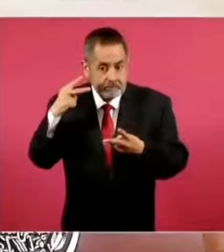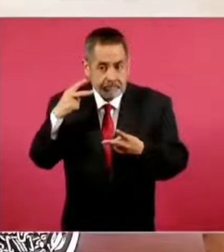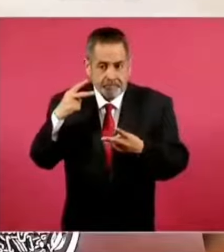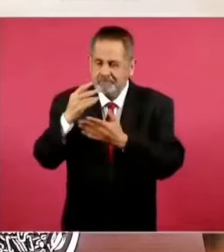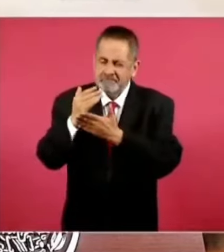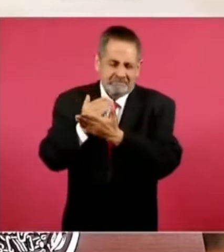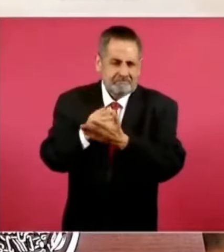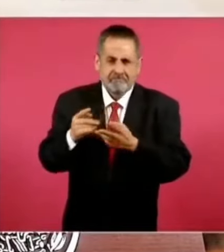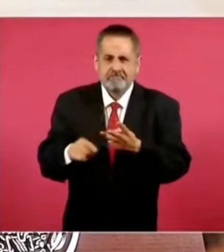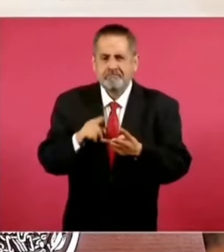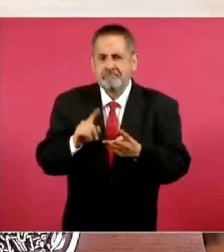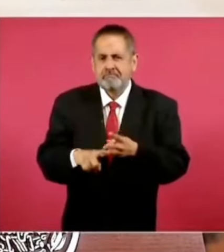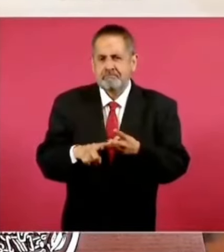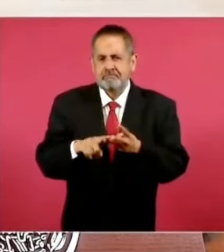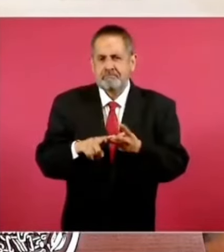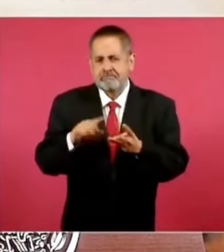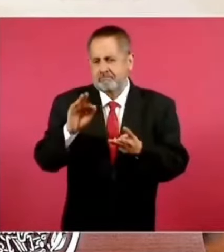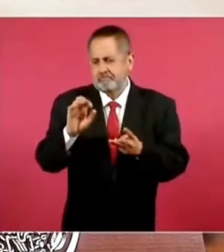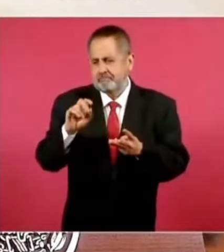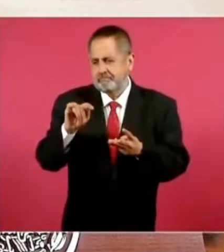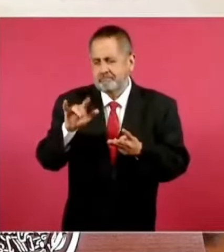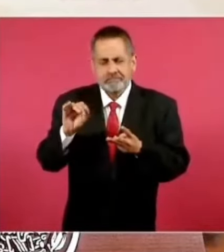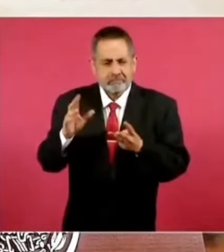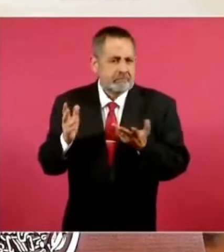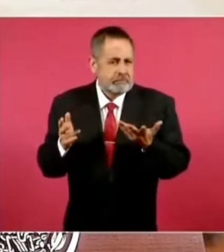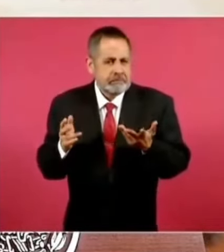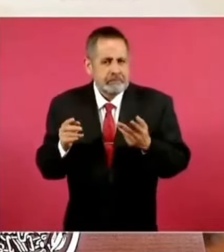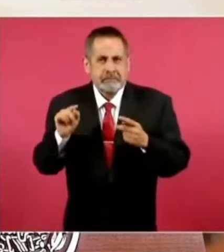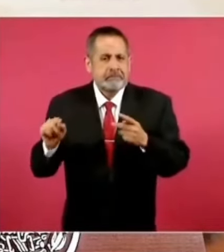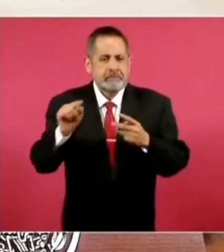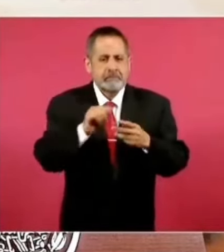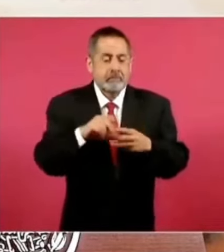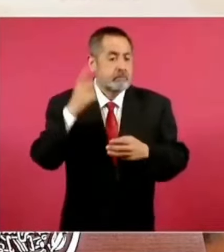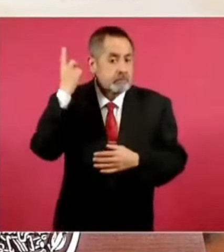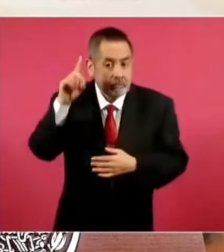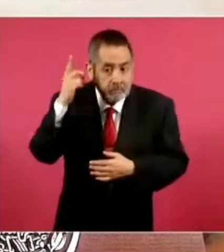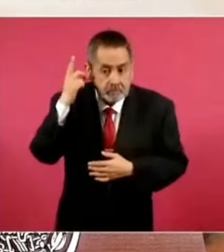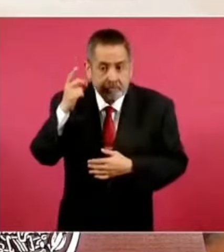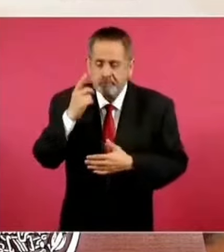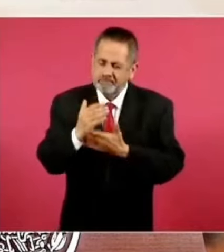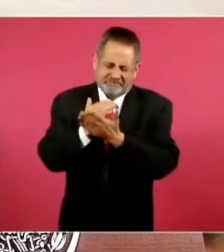no hay consumo de fentanilo, bueno, en Durango,